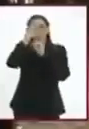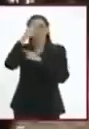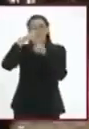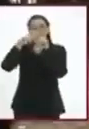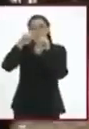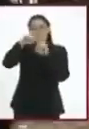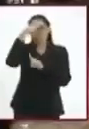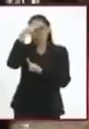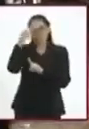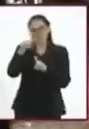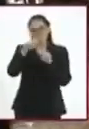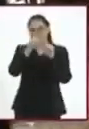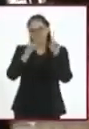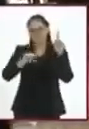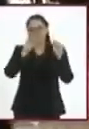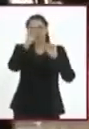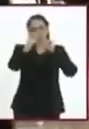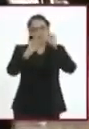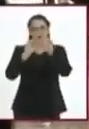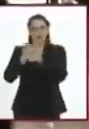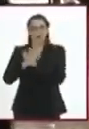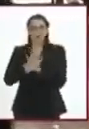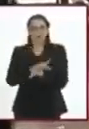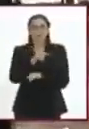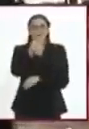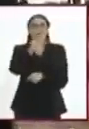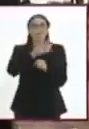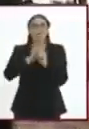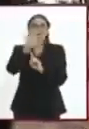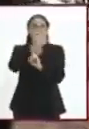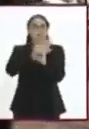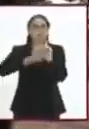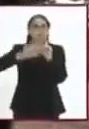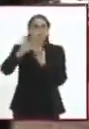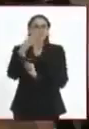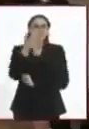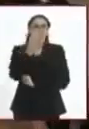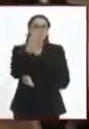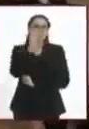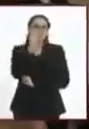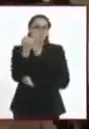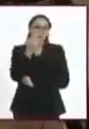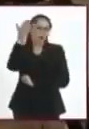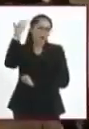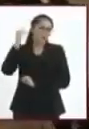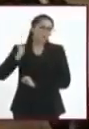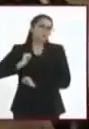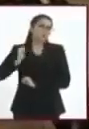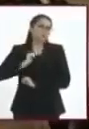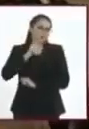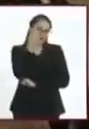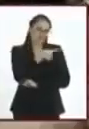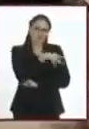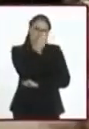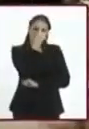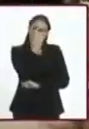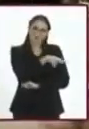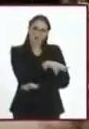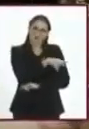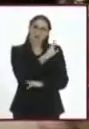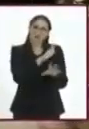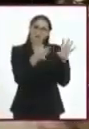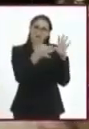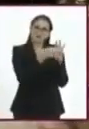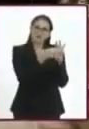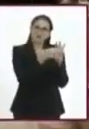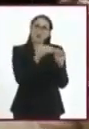¿Qué festividades y elementos culturales de tu comunidad son de origen novohispano? ¿Qué otras características culturales